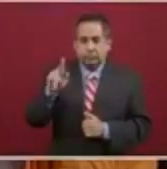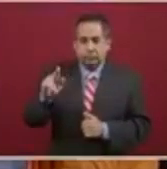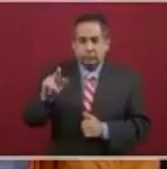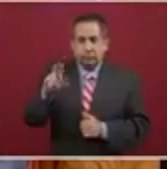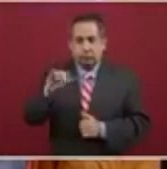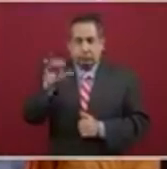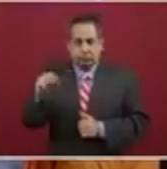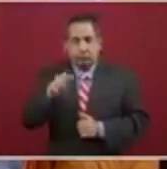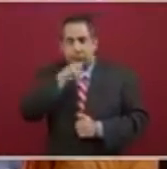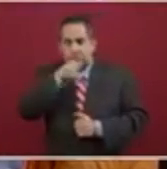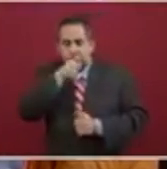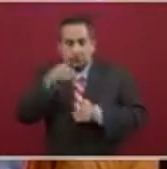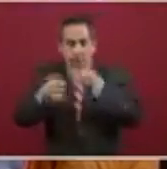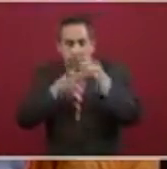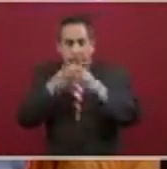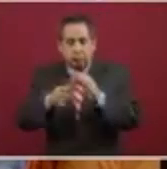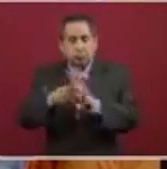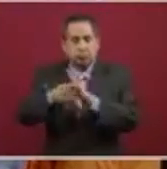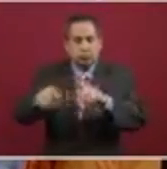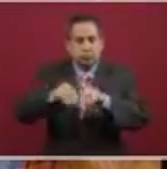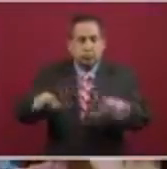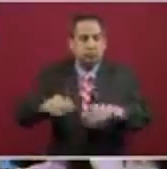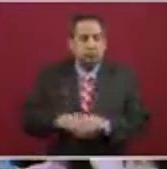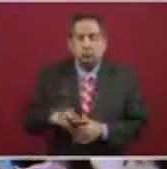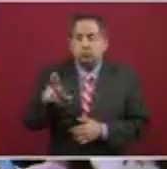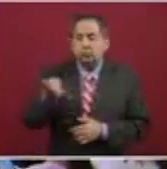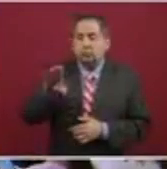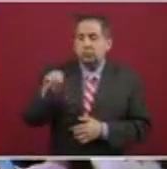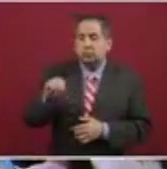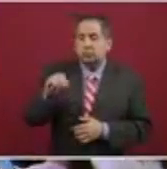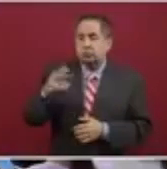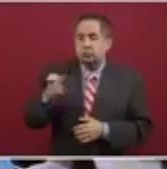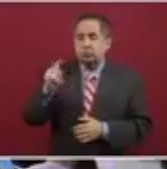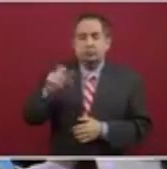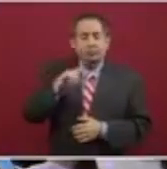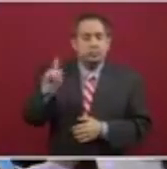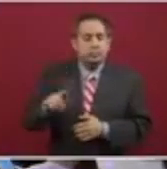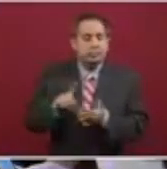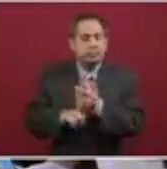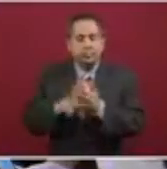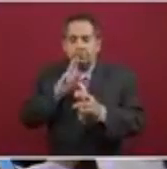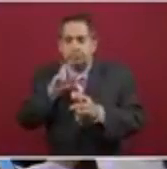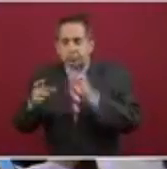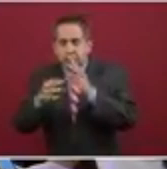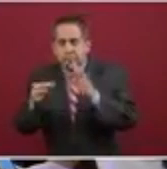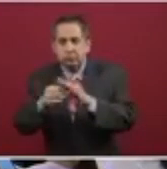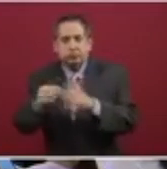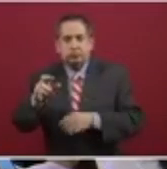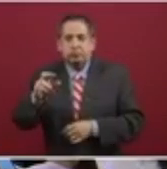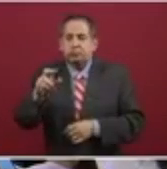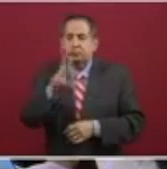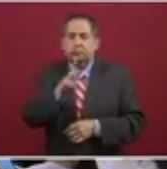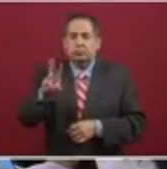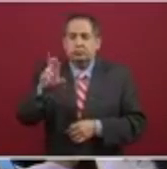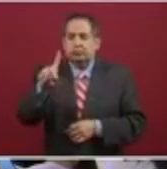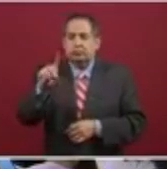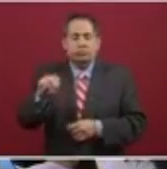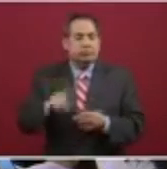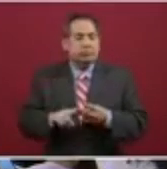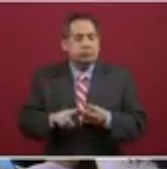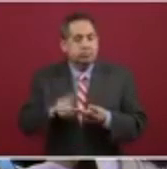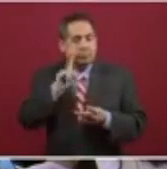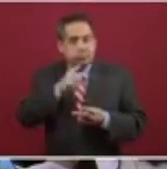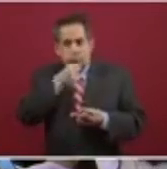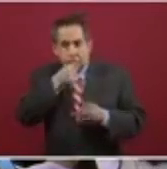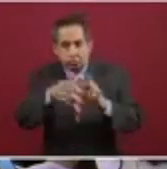Rojas, reportera de La Jornada, Rocío Jardines Hernández, reportera de W Radio, Beatriz Cuevas Martínez, reportera